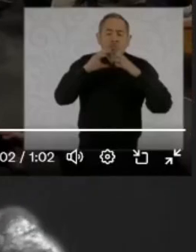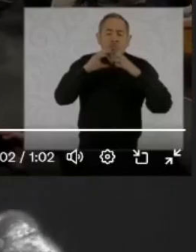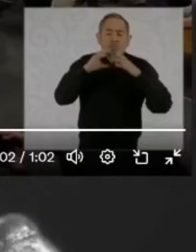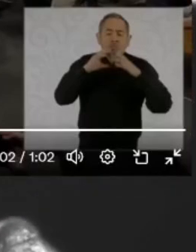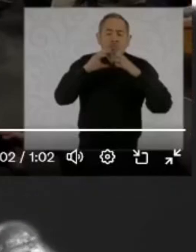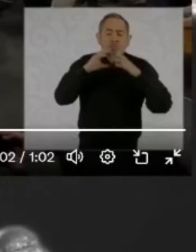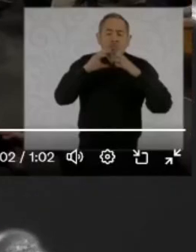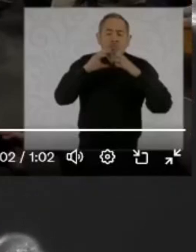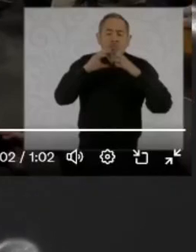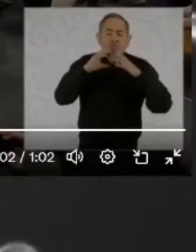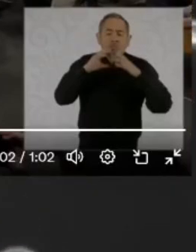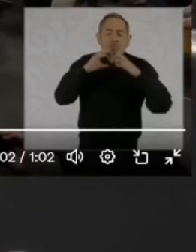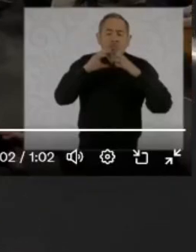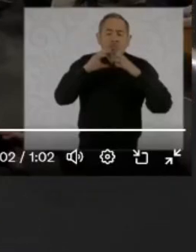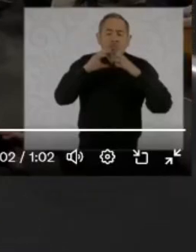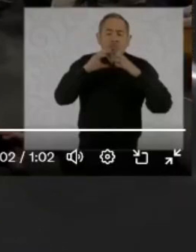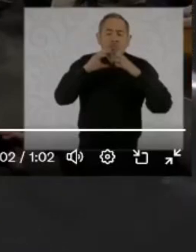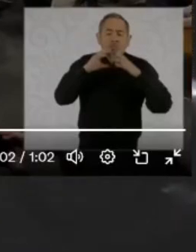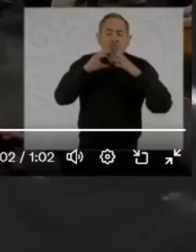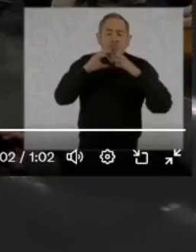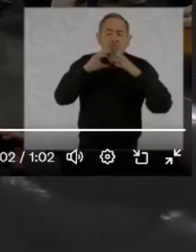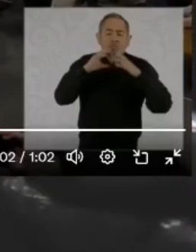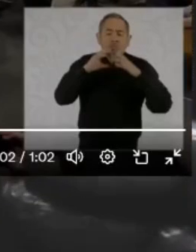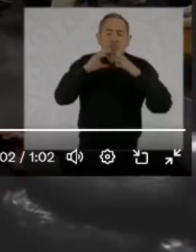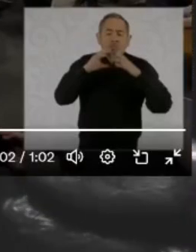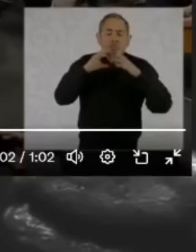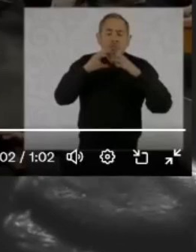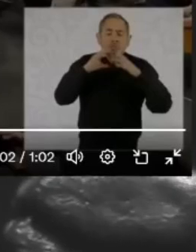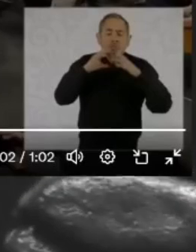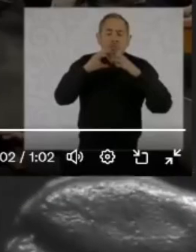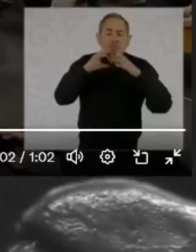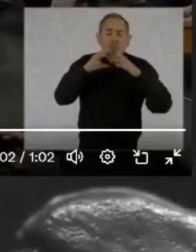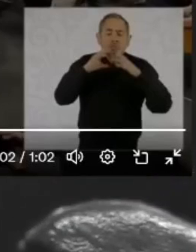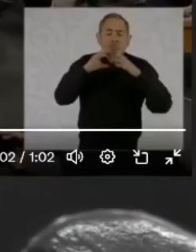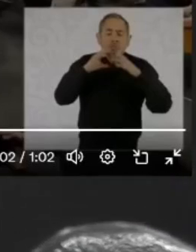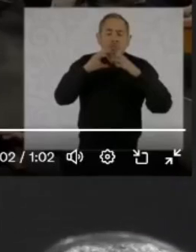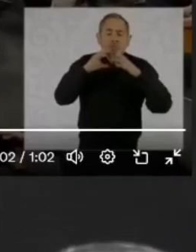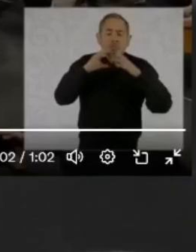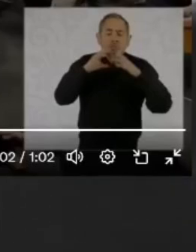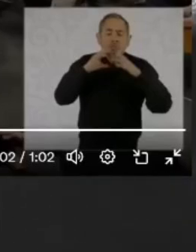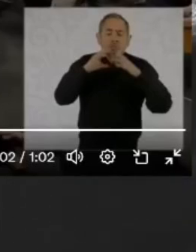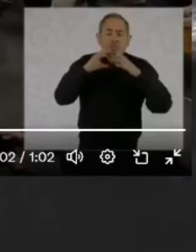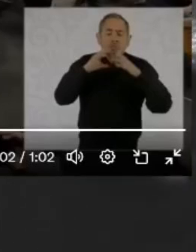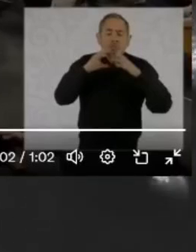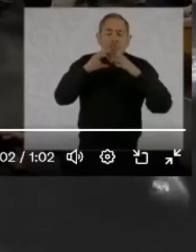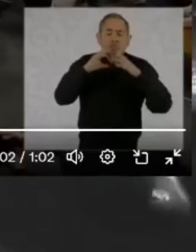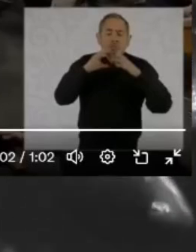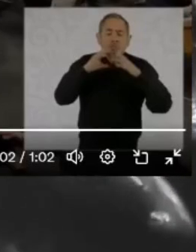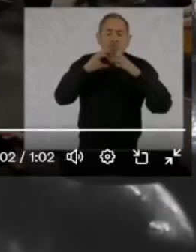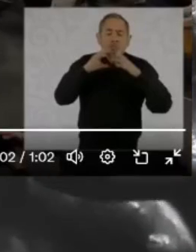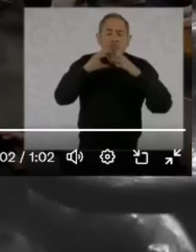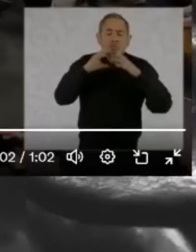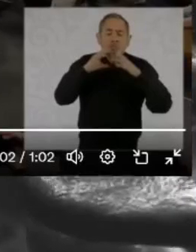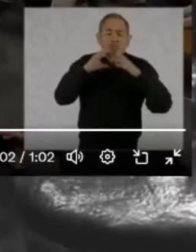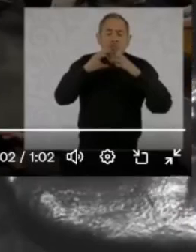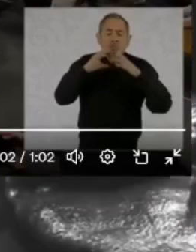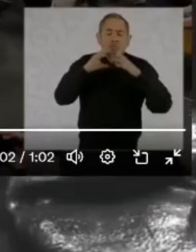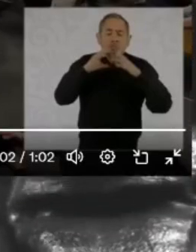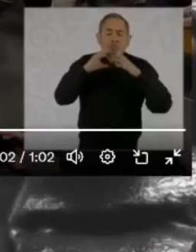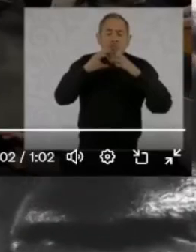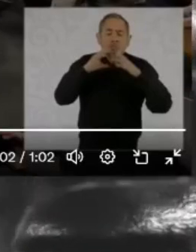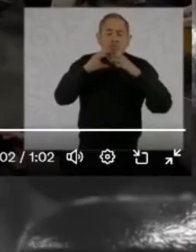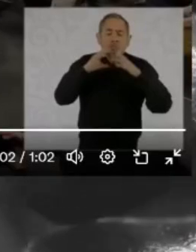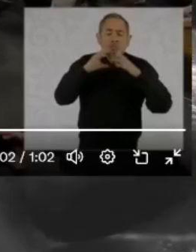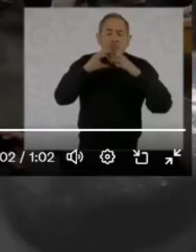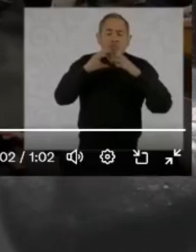vivían en una zona aquí en la Ciudad de México de mucho lujo. Es más, las chicas estudiaron en el CCH Sur, muy cerca del CCH